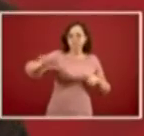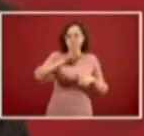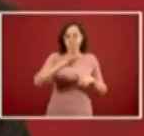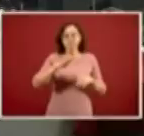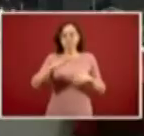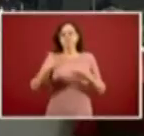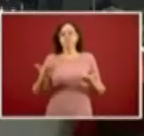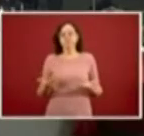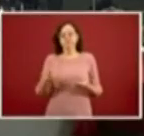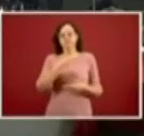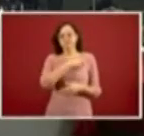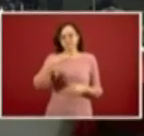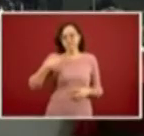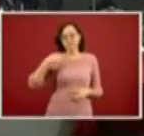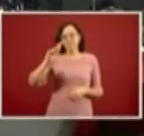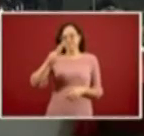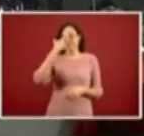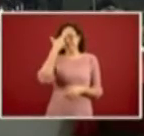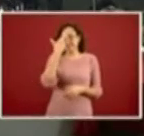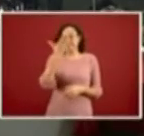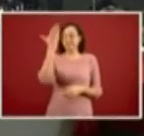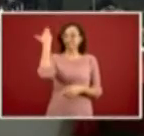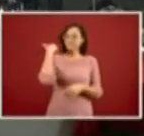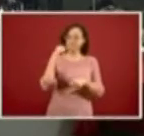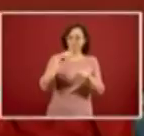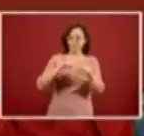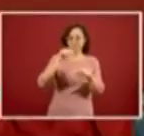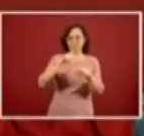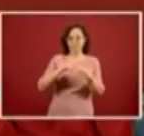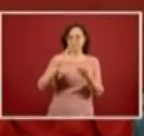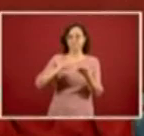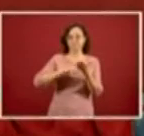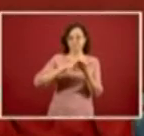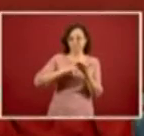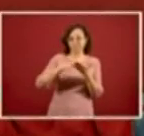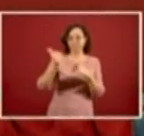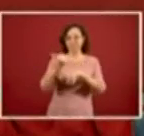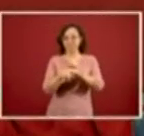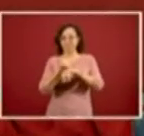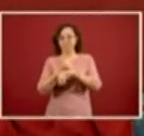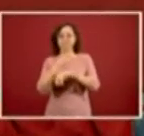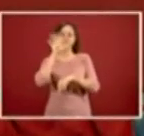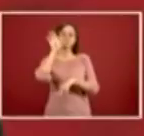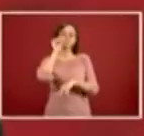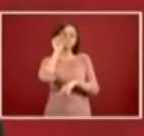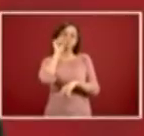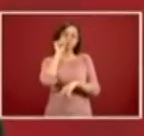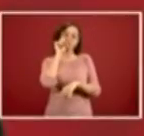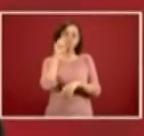que el aumento de poder le cayó mal al funcionario de la Secretaría de Salud.